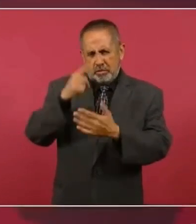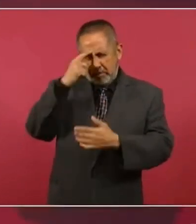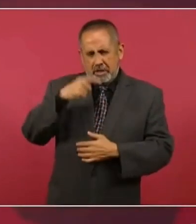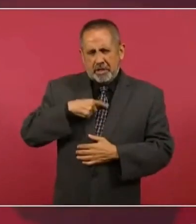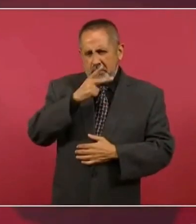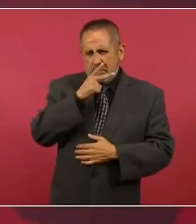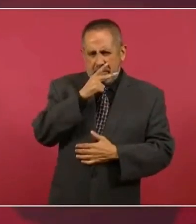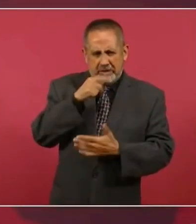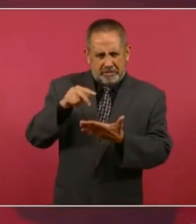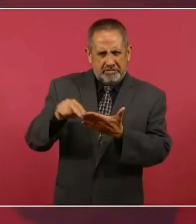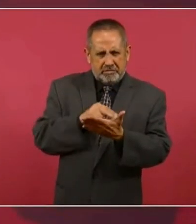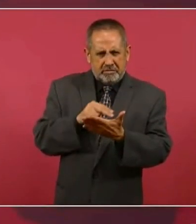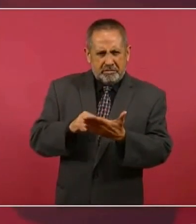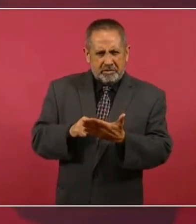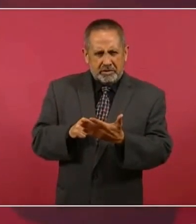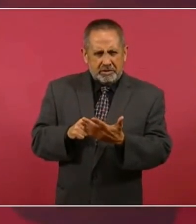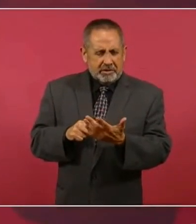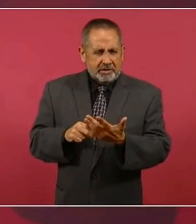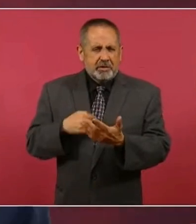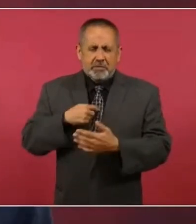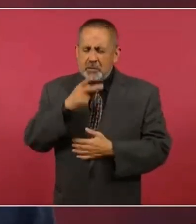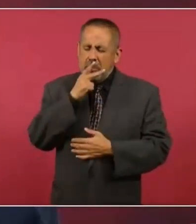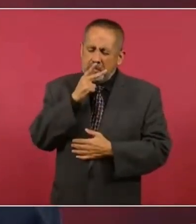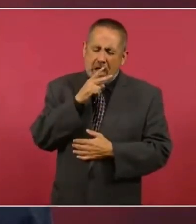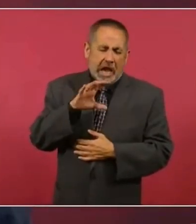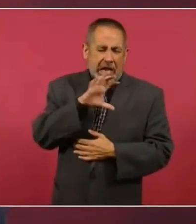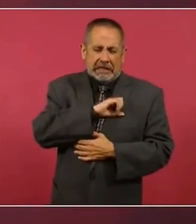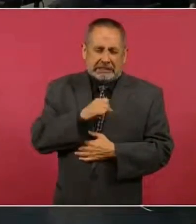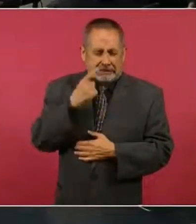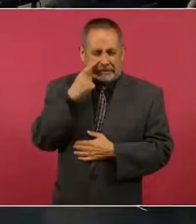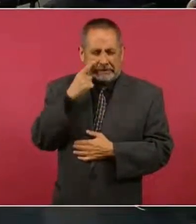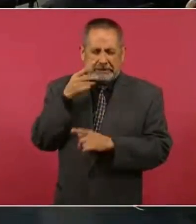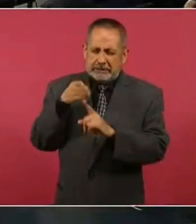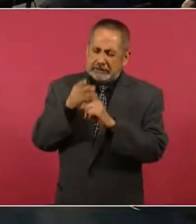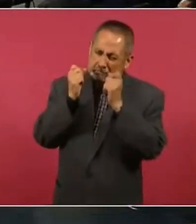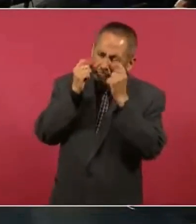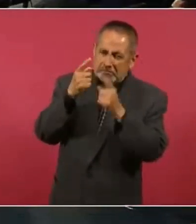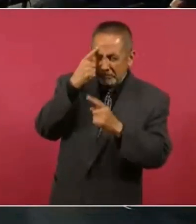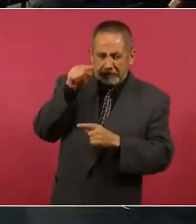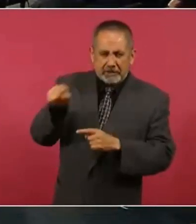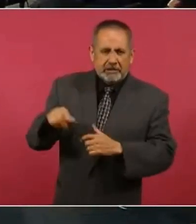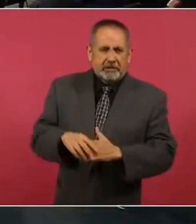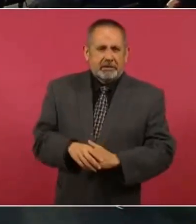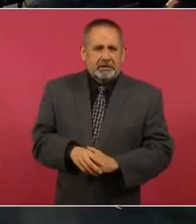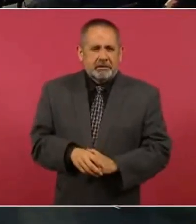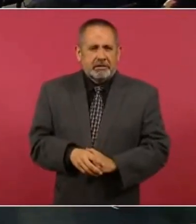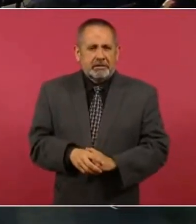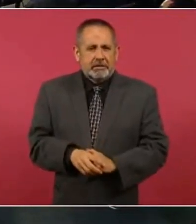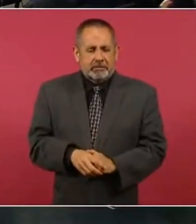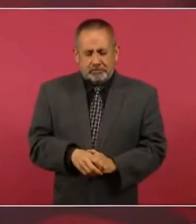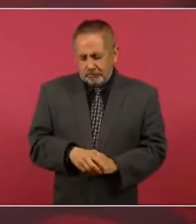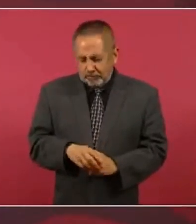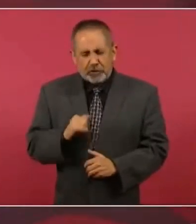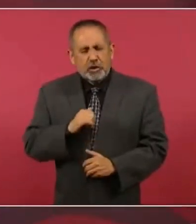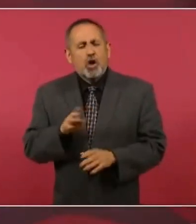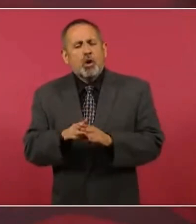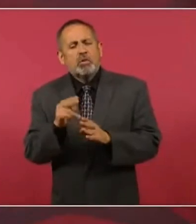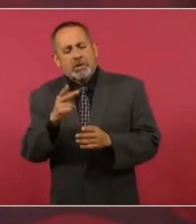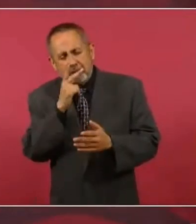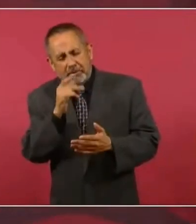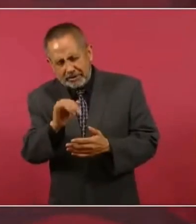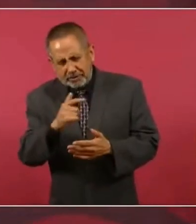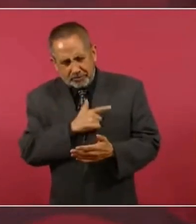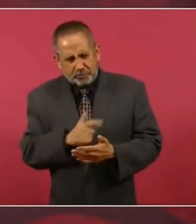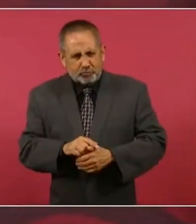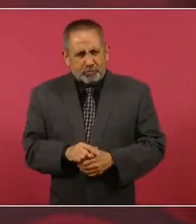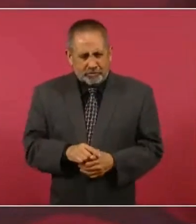papá? Porque mi papá le admira mucho. Sí, ¿cómo se llama tu papá?